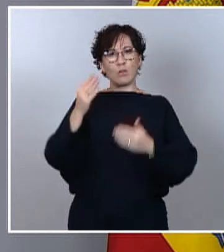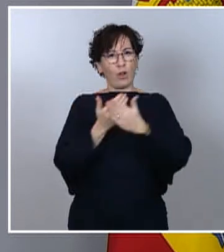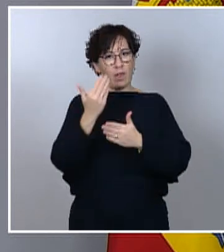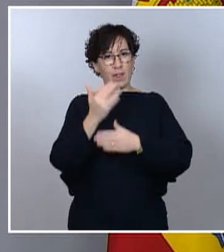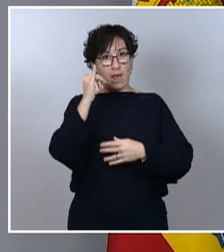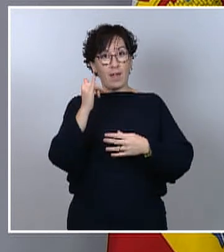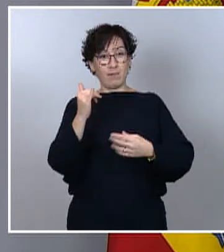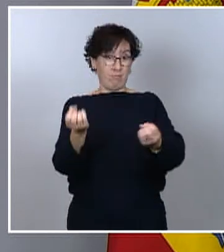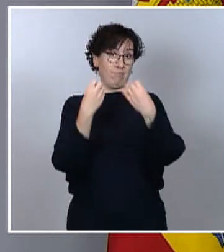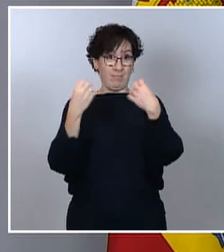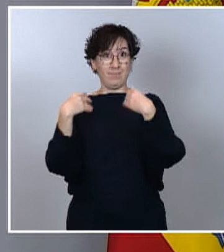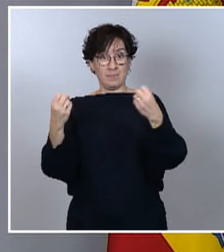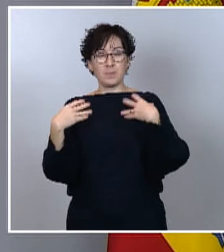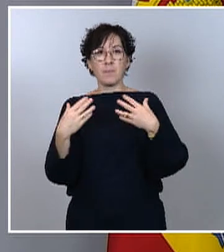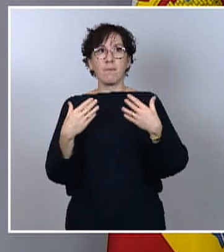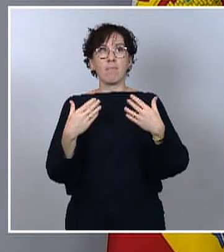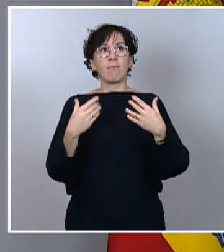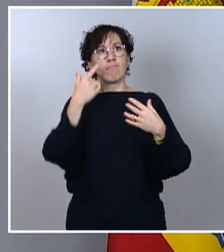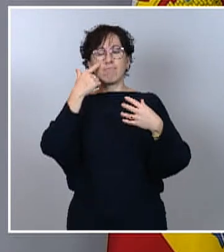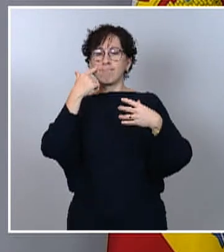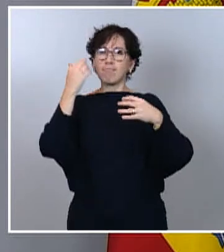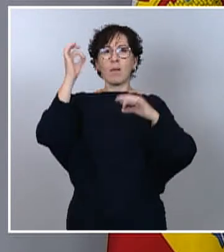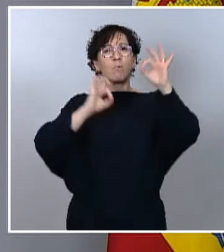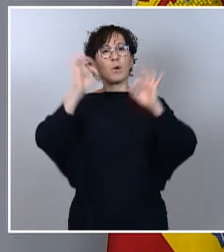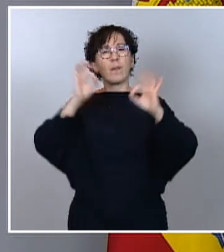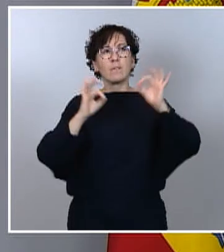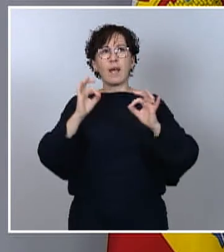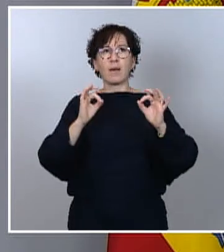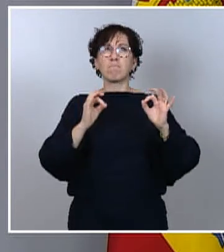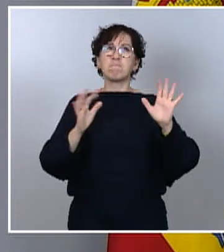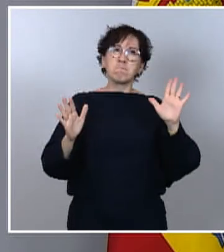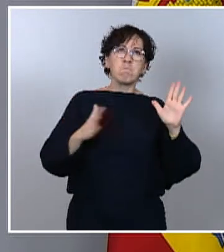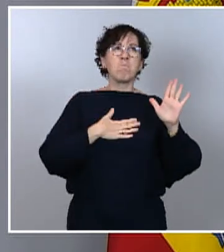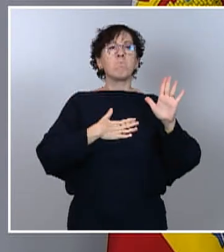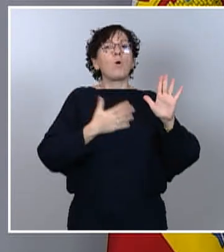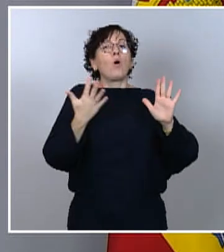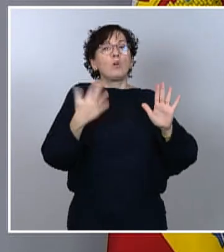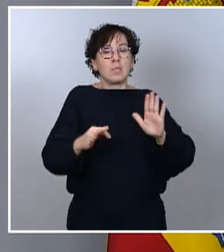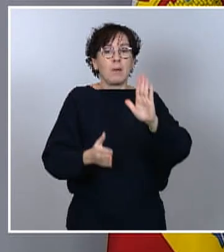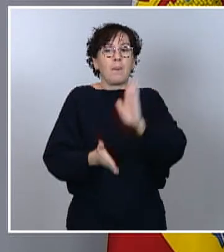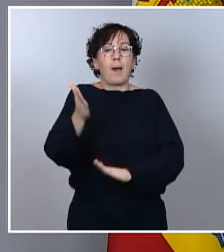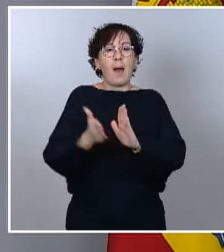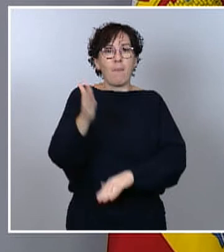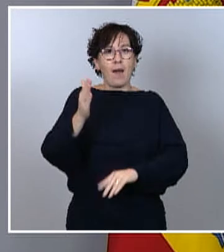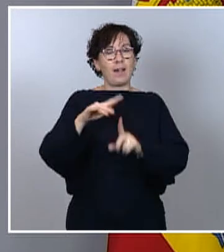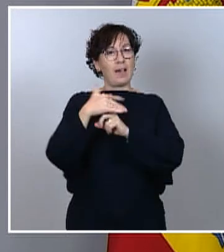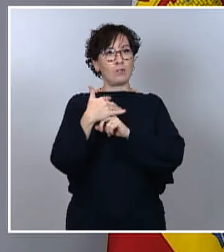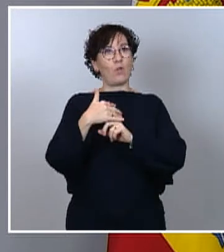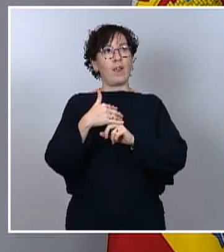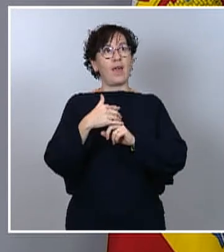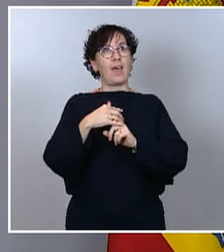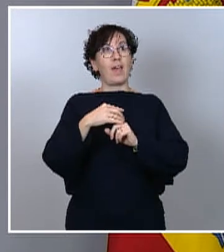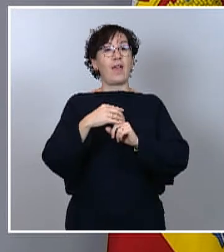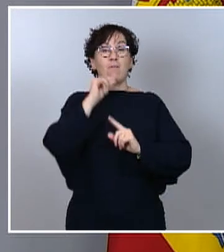a tasa de posibles o prevalencia de posibles casos de infección reciente, aquellas personas que tenían 3 o